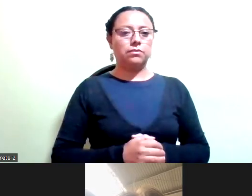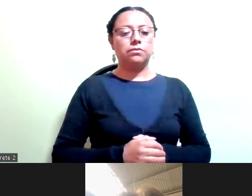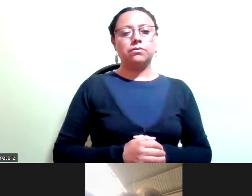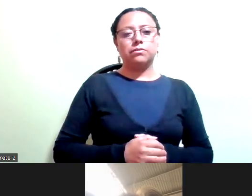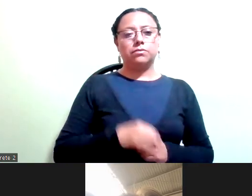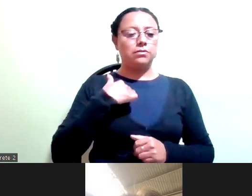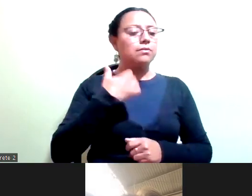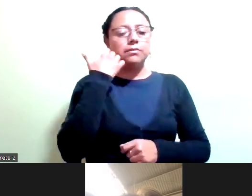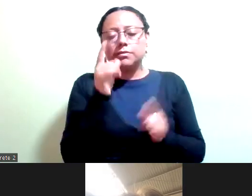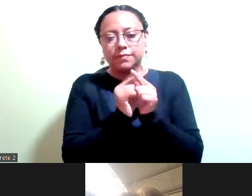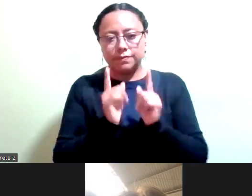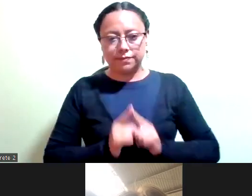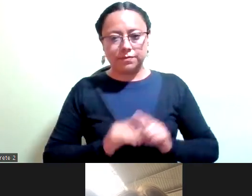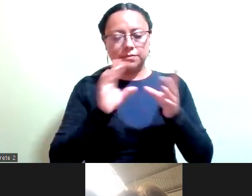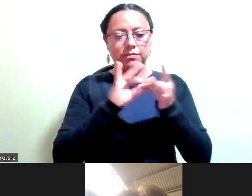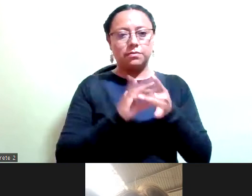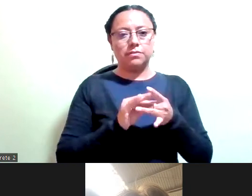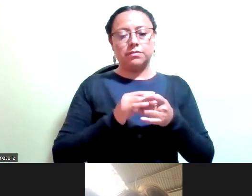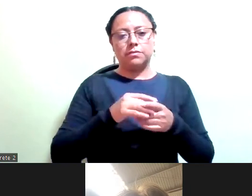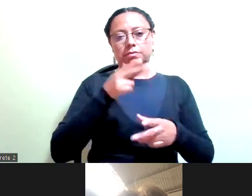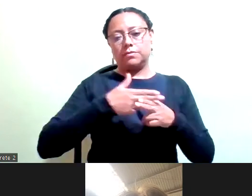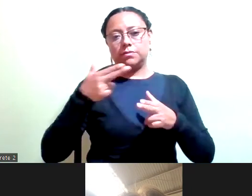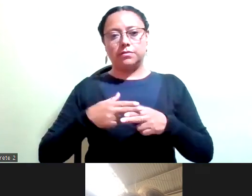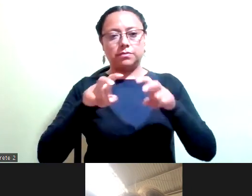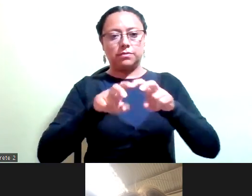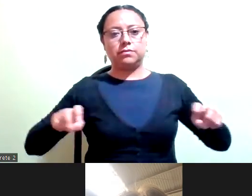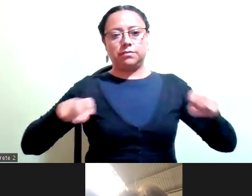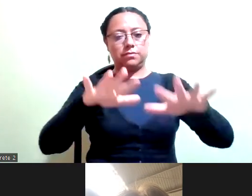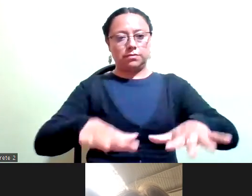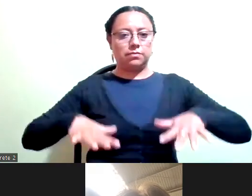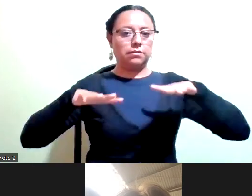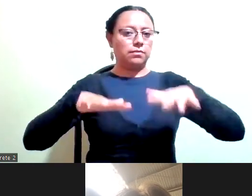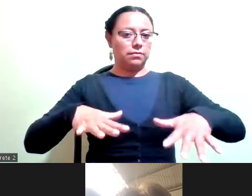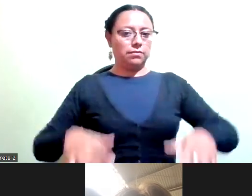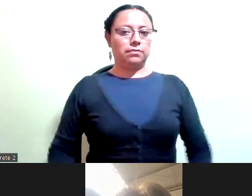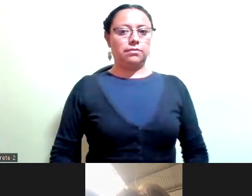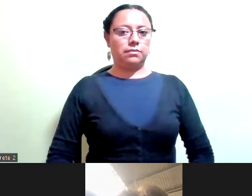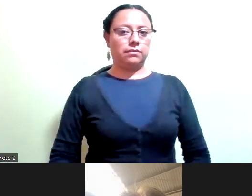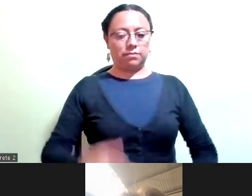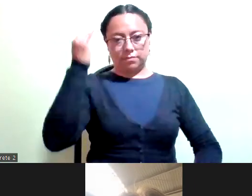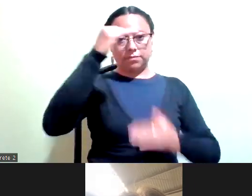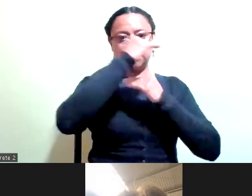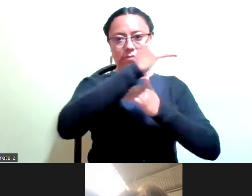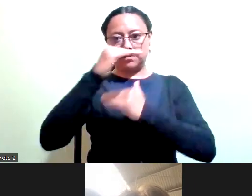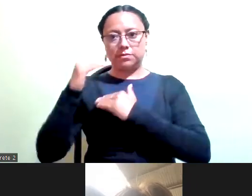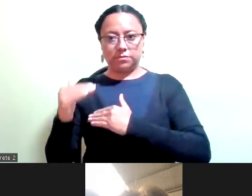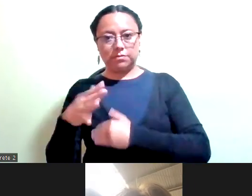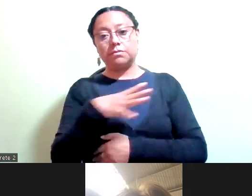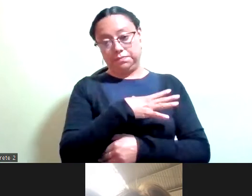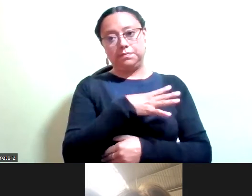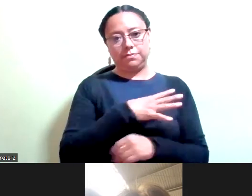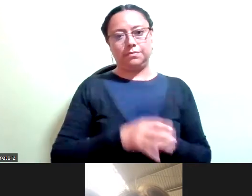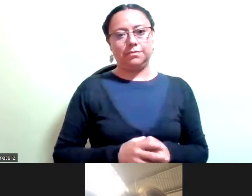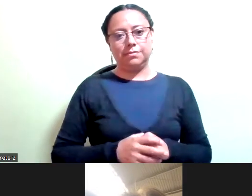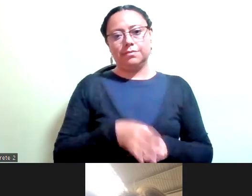en el pleno tenemos un tiempo límite para también participar, aunque podamos subir una u otra vez. Pero hasta en eso hay tiempos, que no